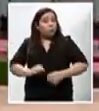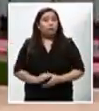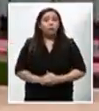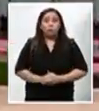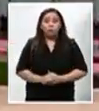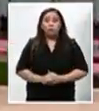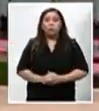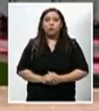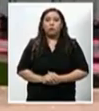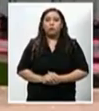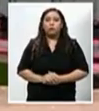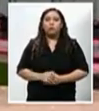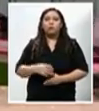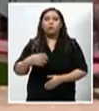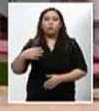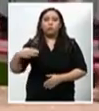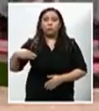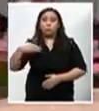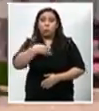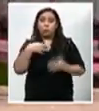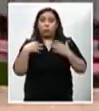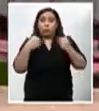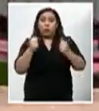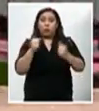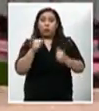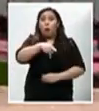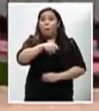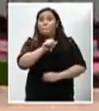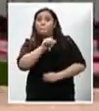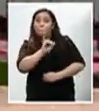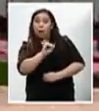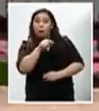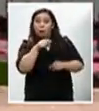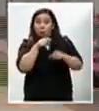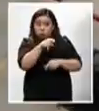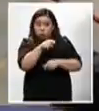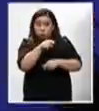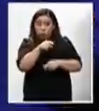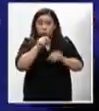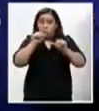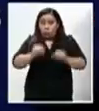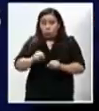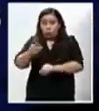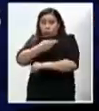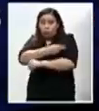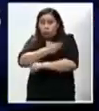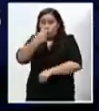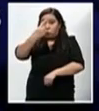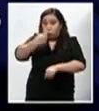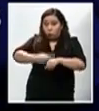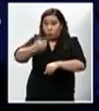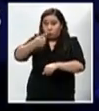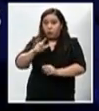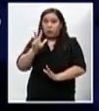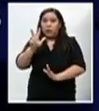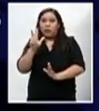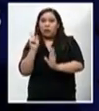programa ampliado de inmunización PAI, ellos están en capacidad de vacunar a una persona cada